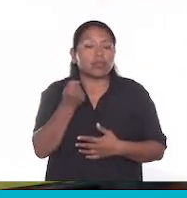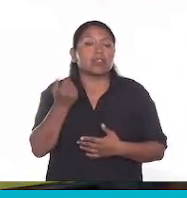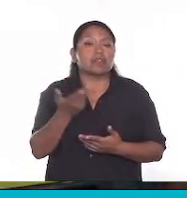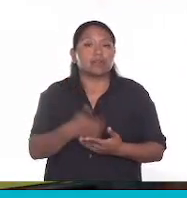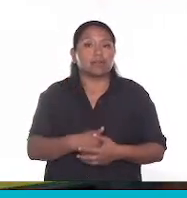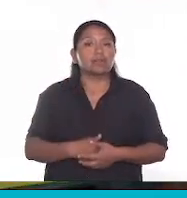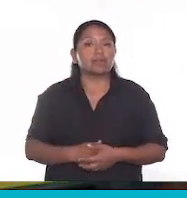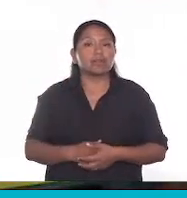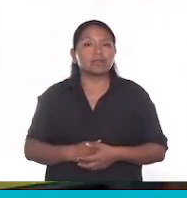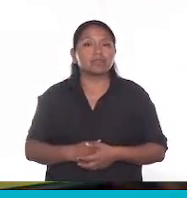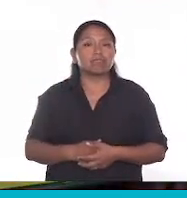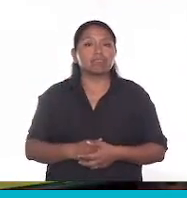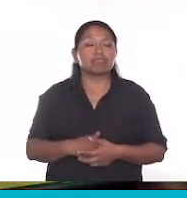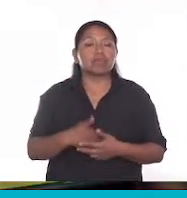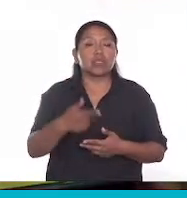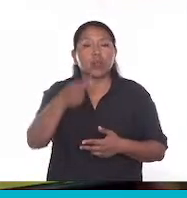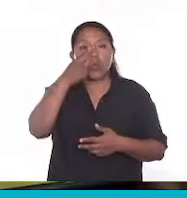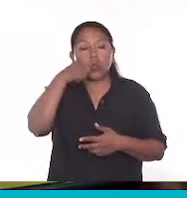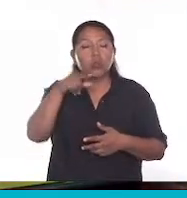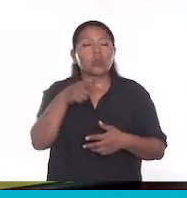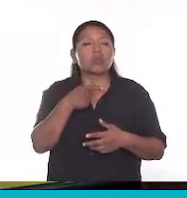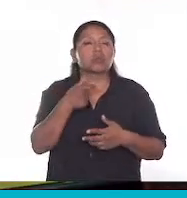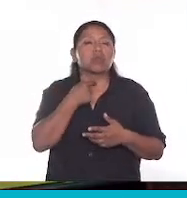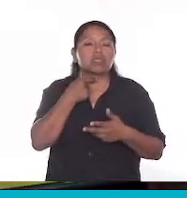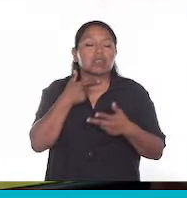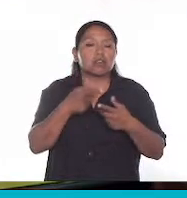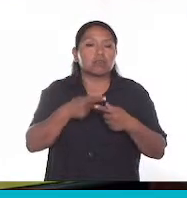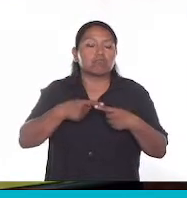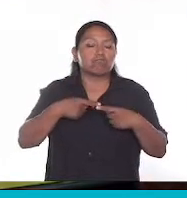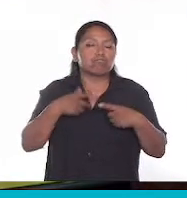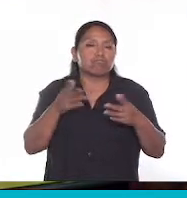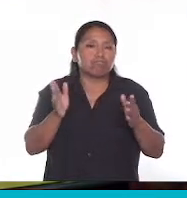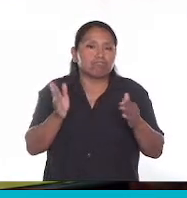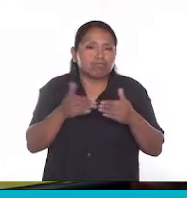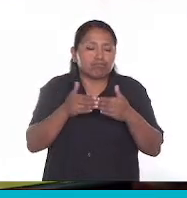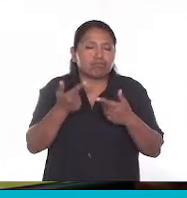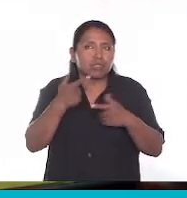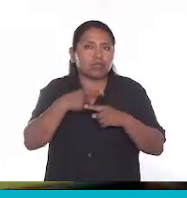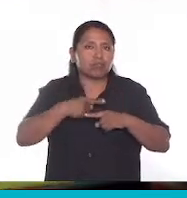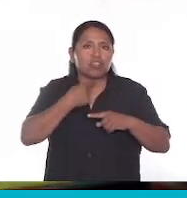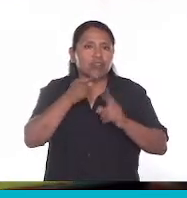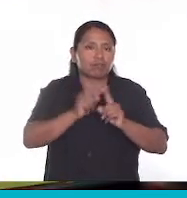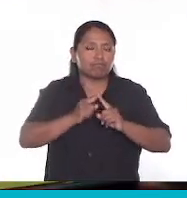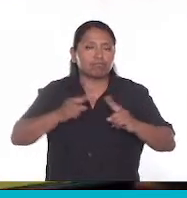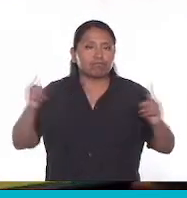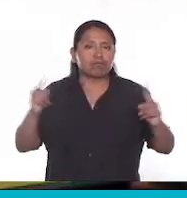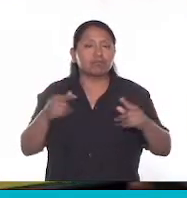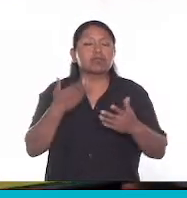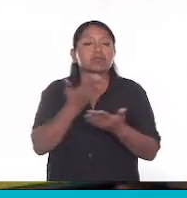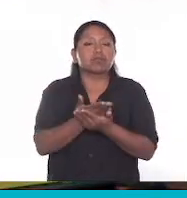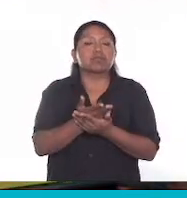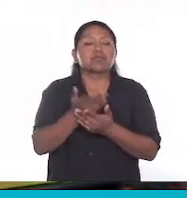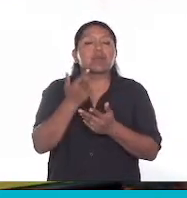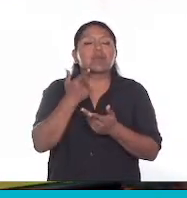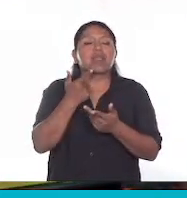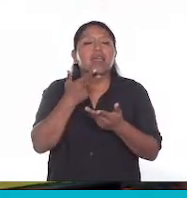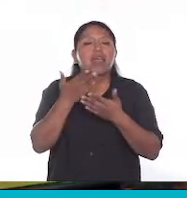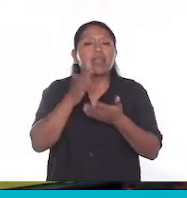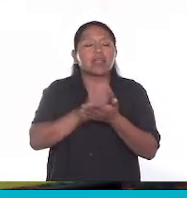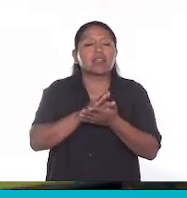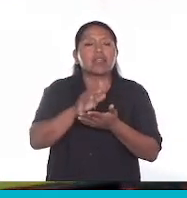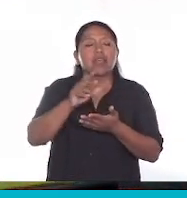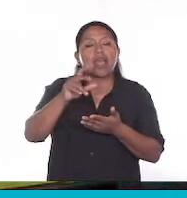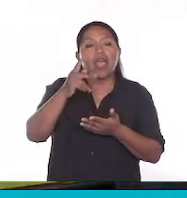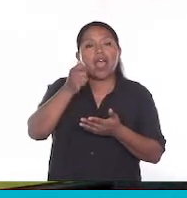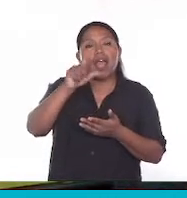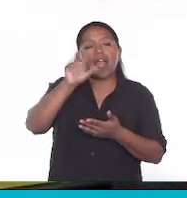quiero cerrar para no hacerlo muy largo porque creo que es bastante contundente lo que estamos pidiendo. Voy a tomar unas palabras de Ernesto